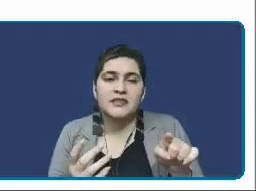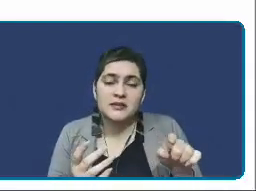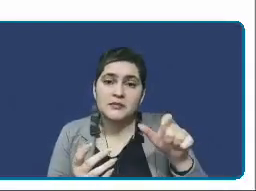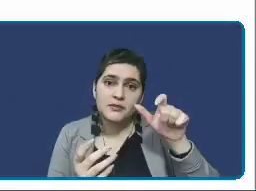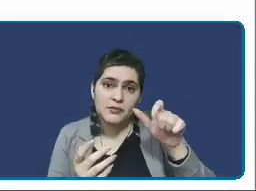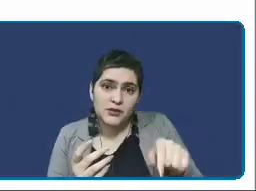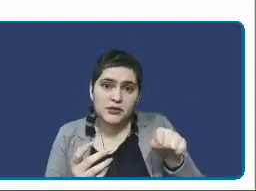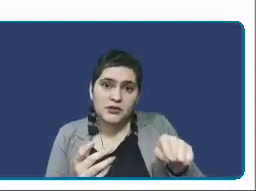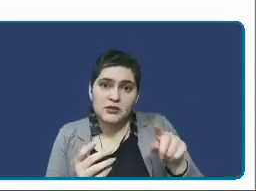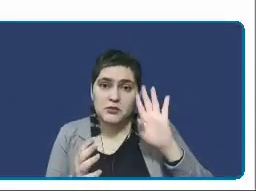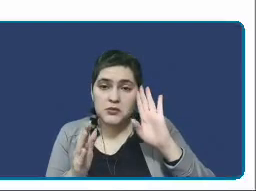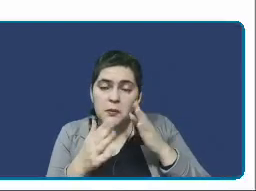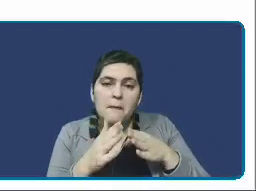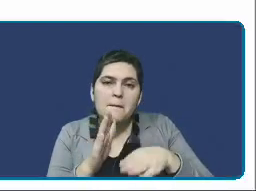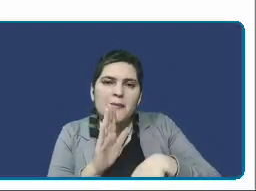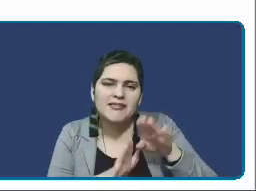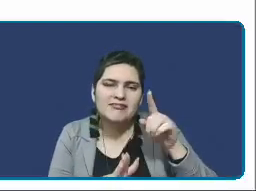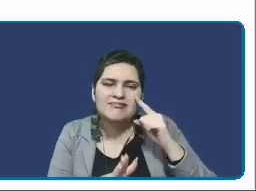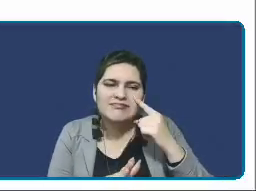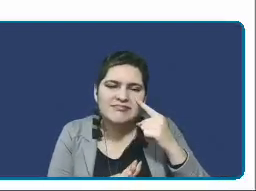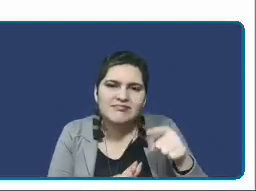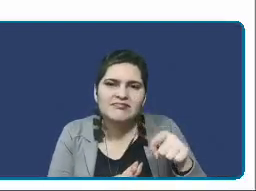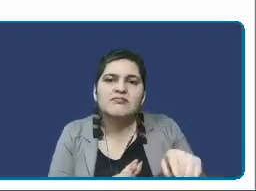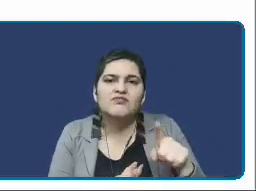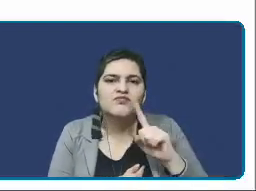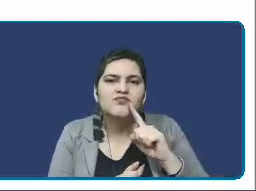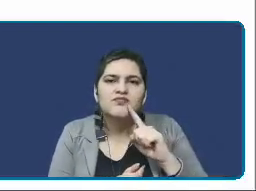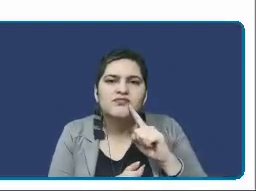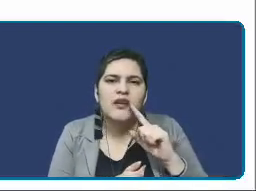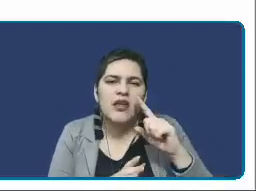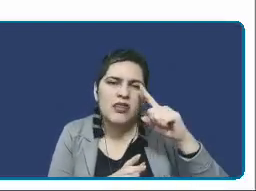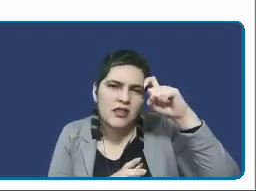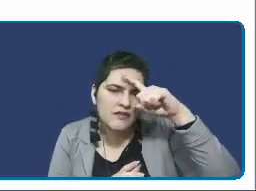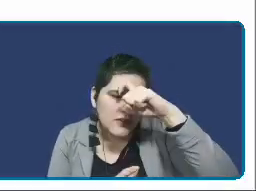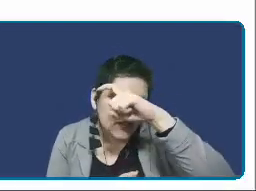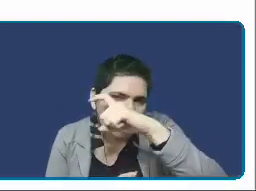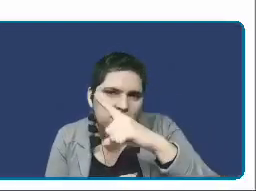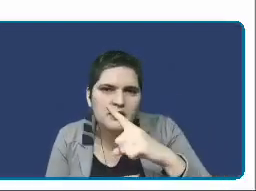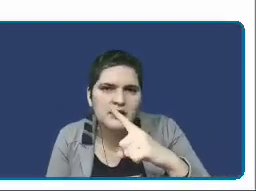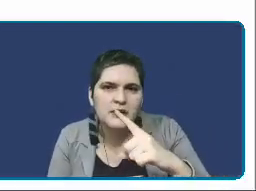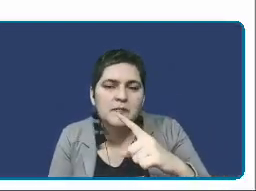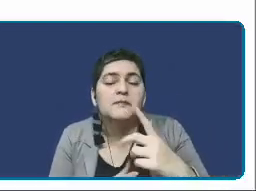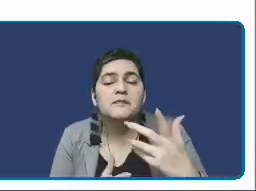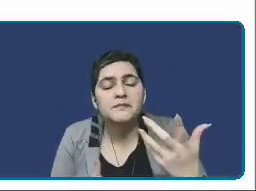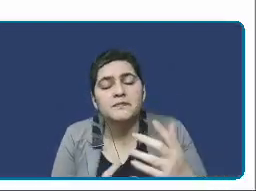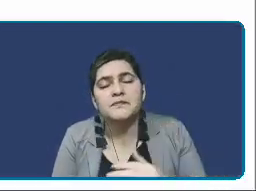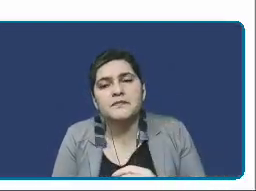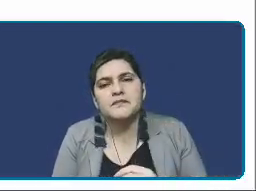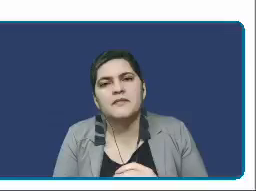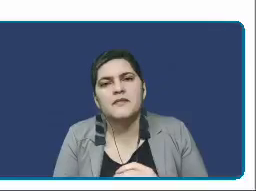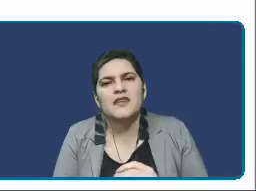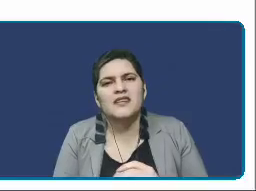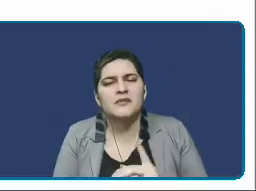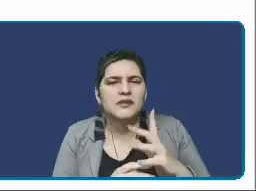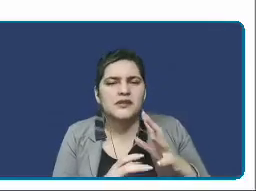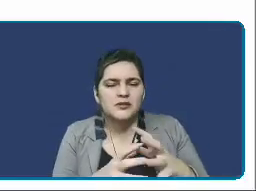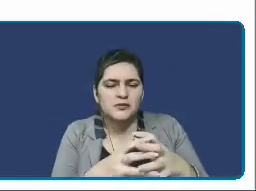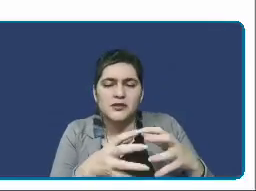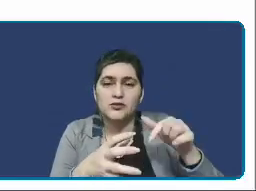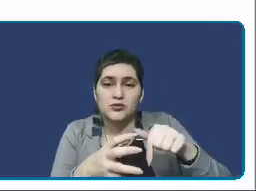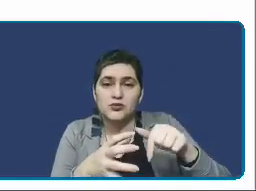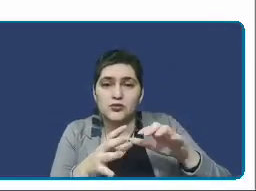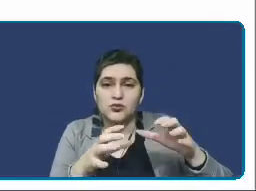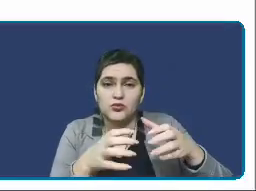hemos visto a lo largo de los últimos años, en personas con autismo. Se concentra más en estas